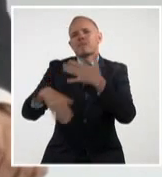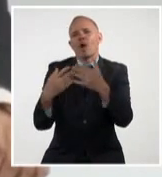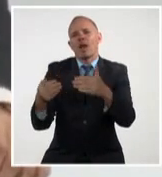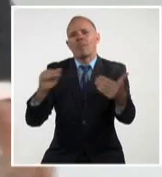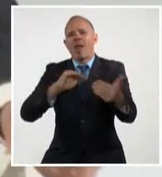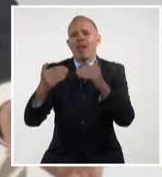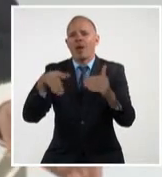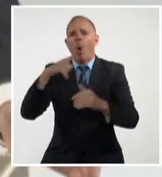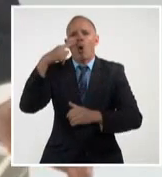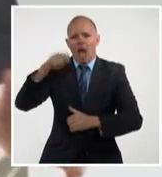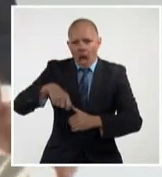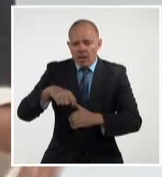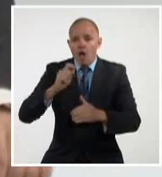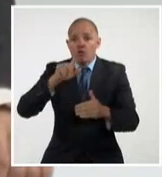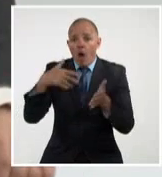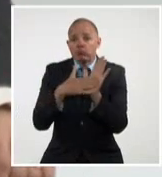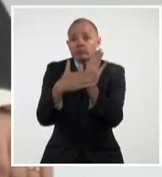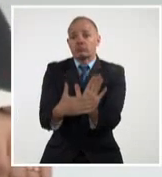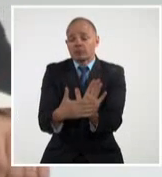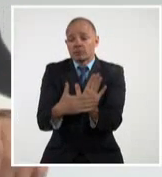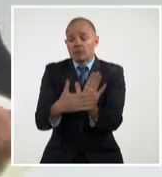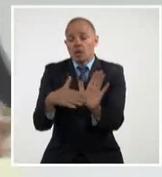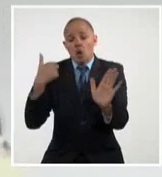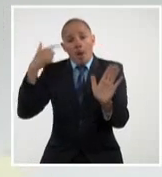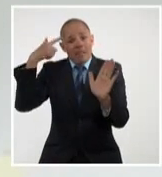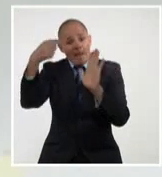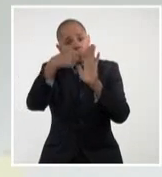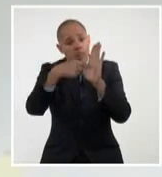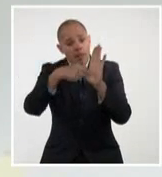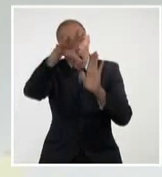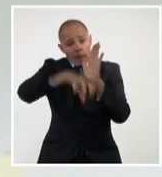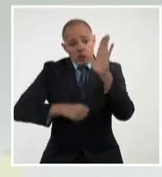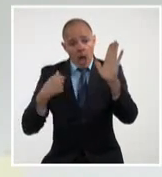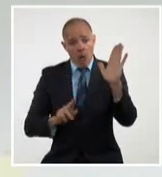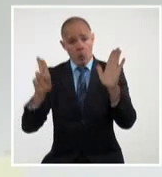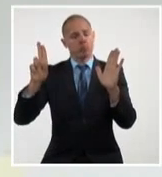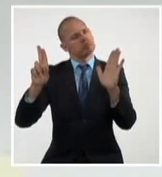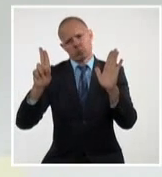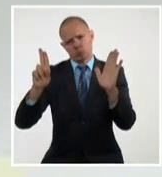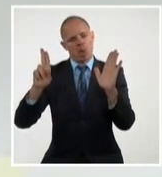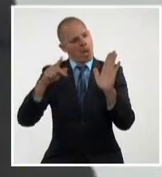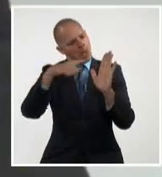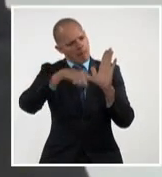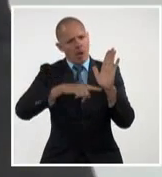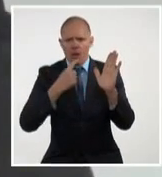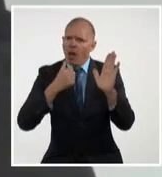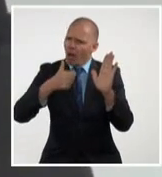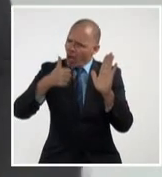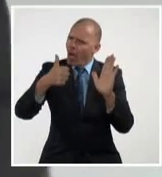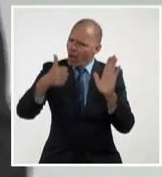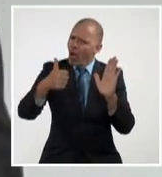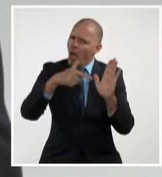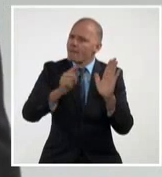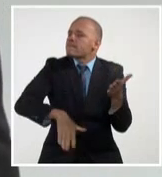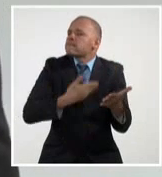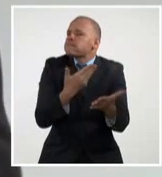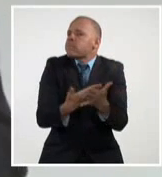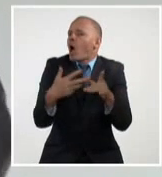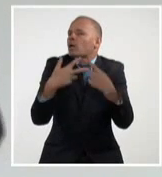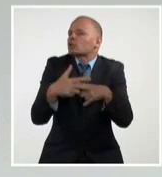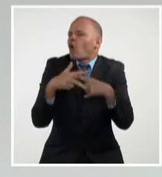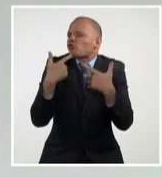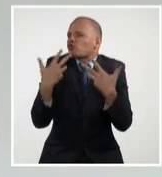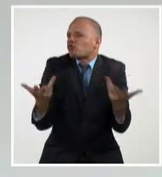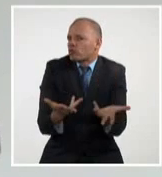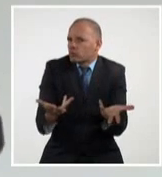su totalidad? No, pero es interesante. Muestra la voluntad de comprometerse a resolver el conflicto. China, precisamente por su